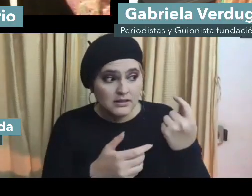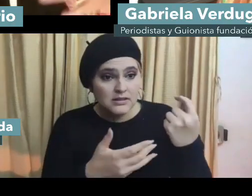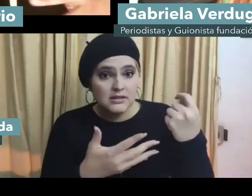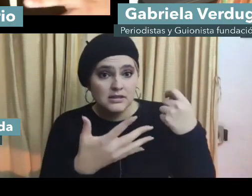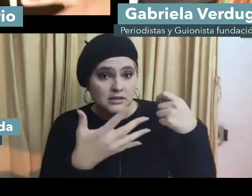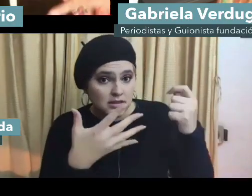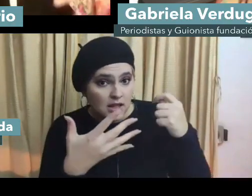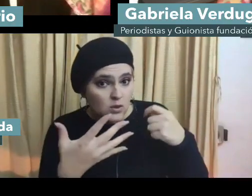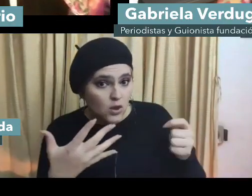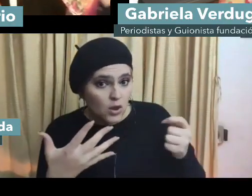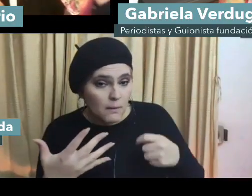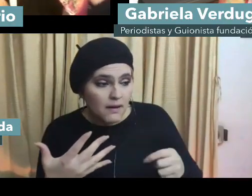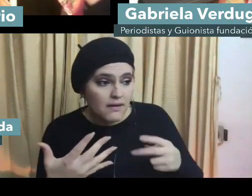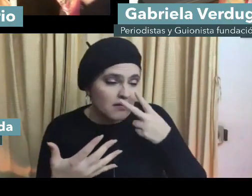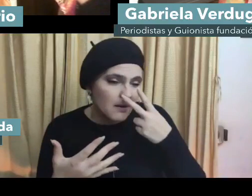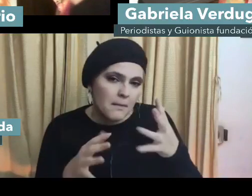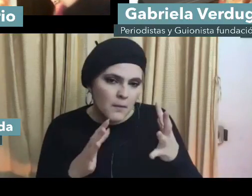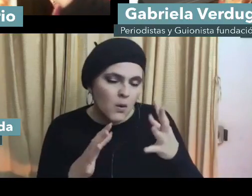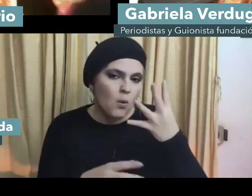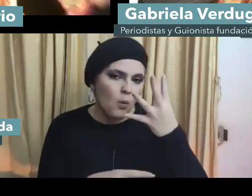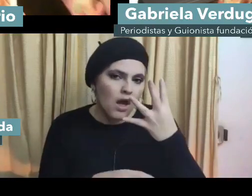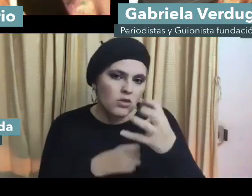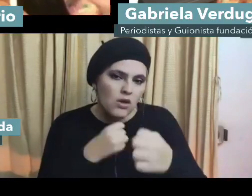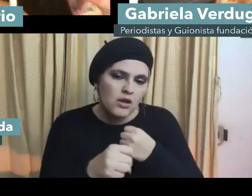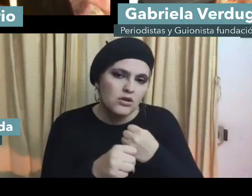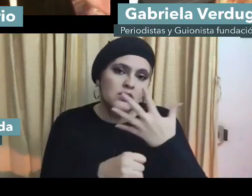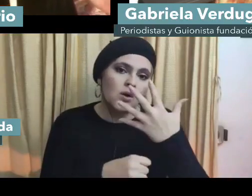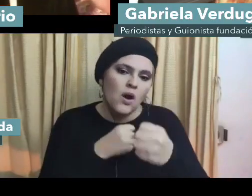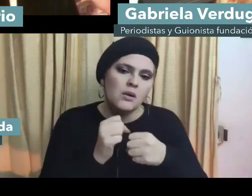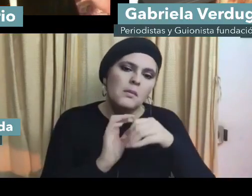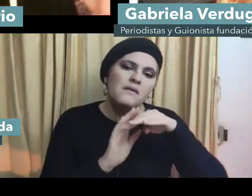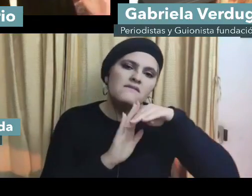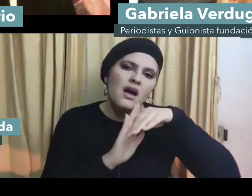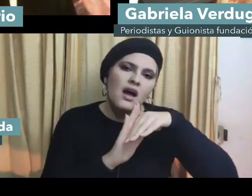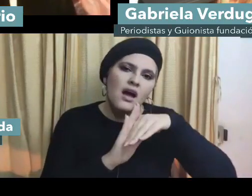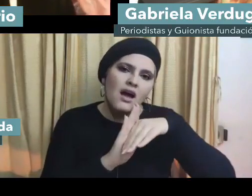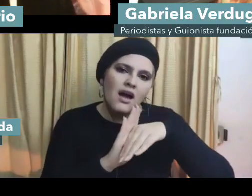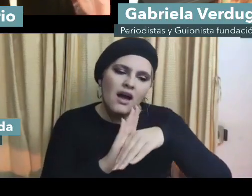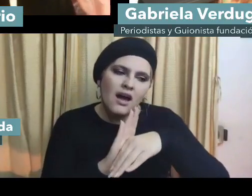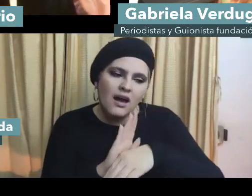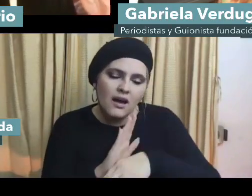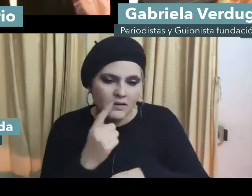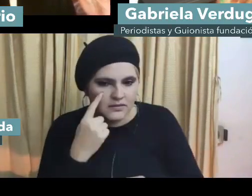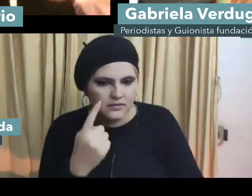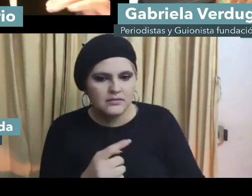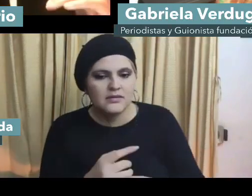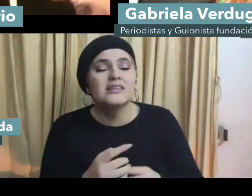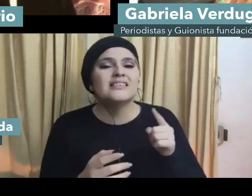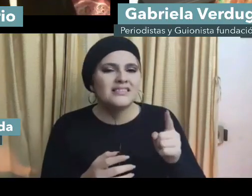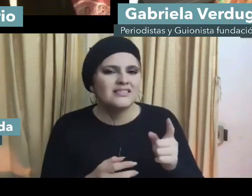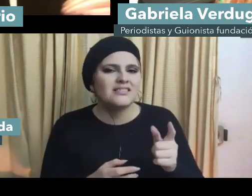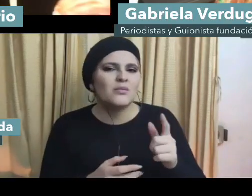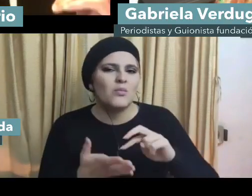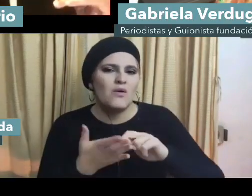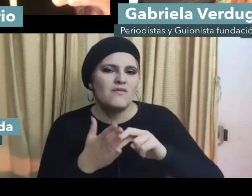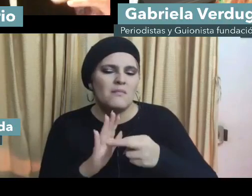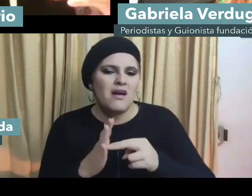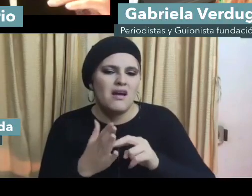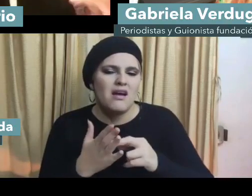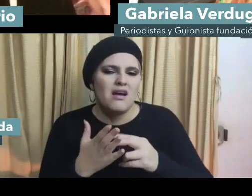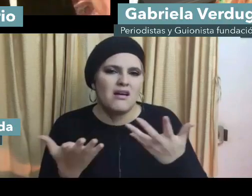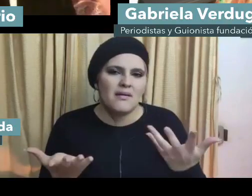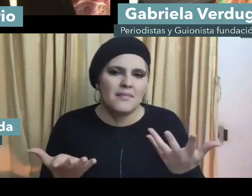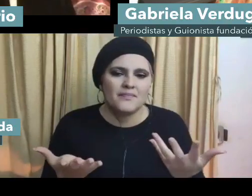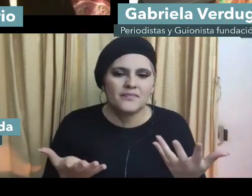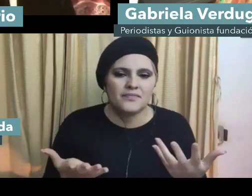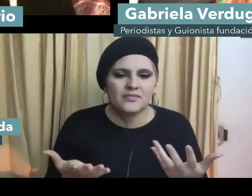pic a los 4 y los 5 años y después empieza a bajar, bajar, bajar. Y ese, como decía, es el grave problema de que alguien